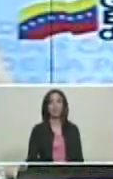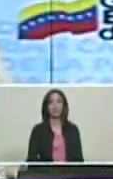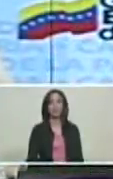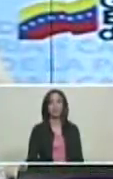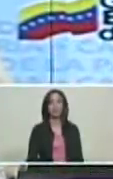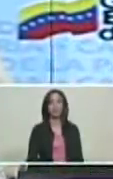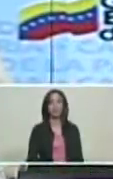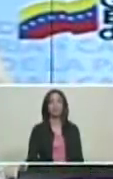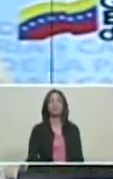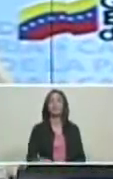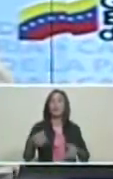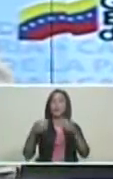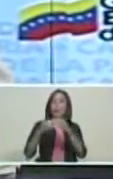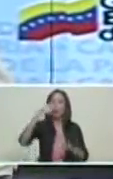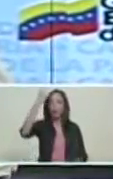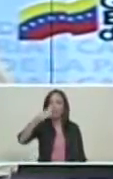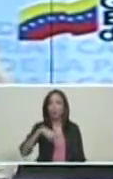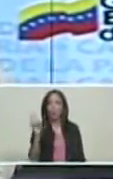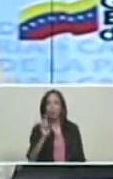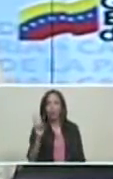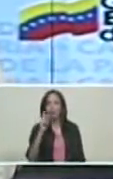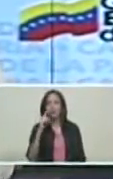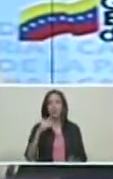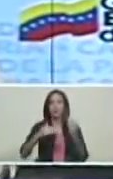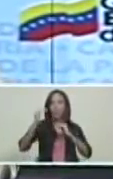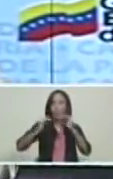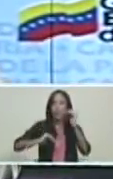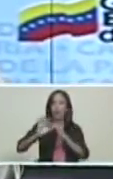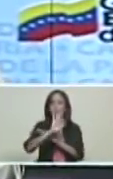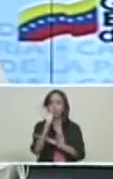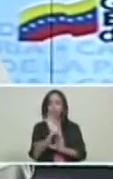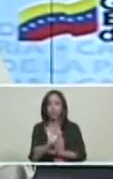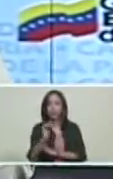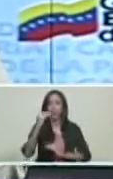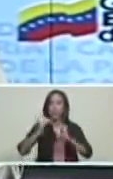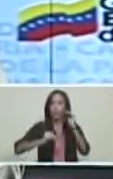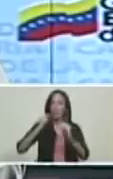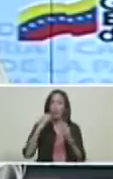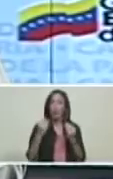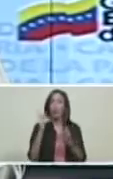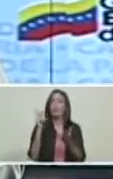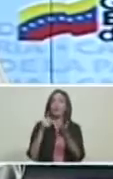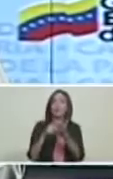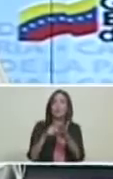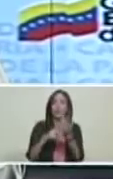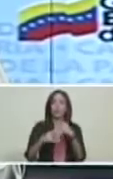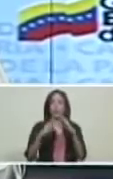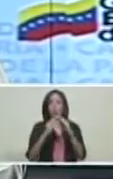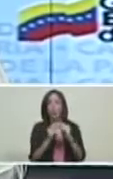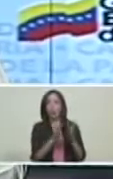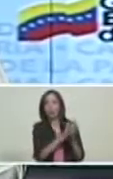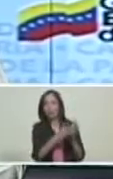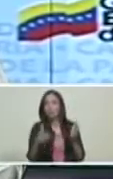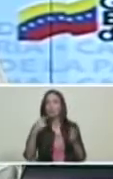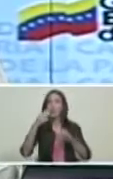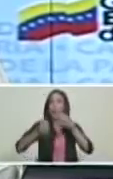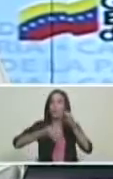el movimiento Somos Venezuela ha hecho un balance de su acción. Tenemos que